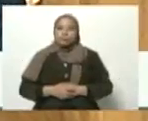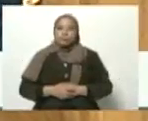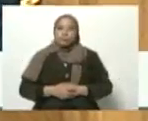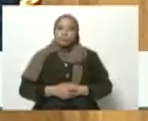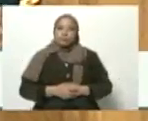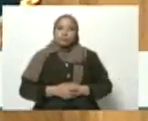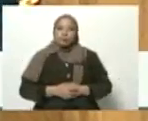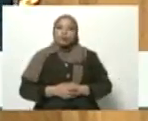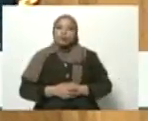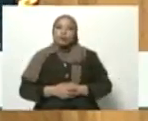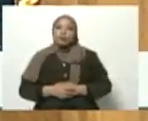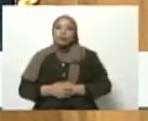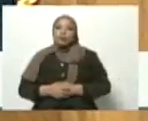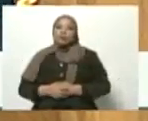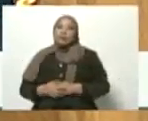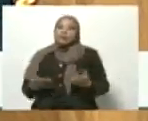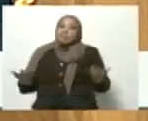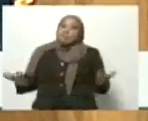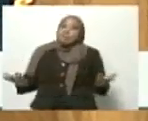nosotros